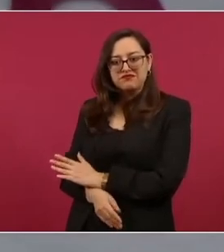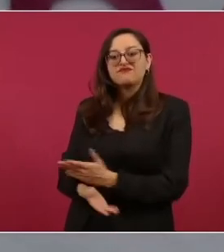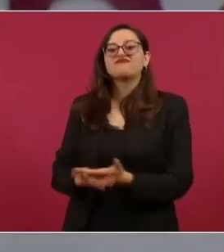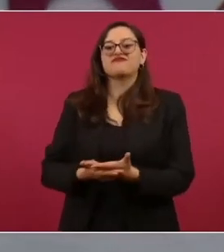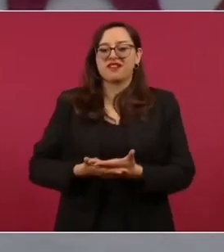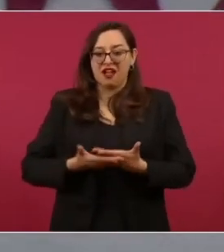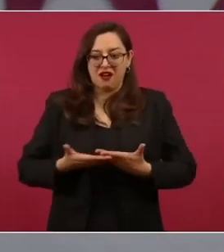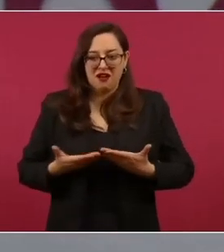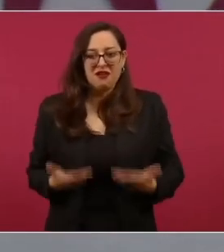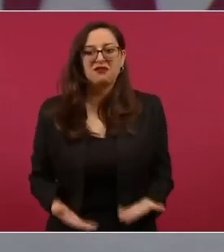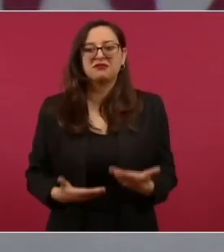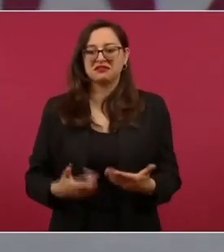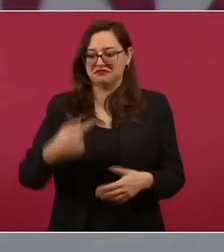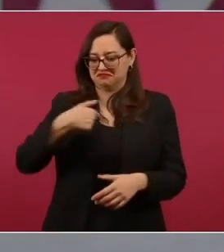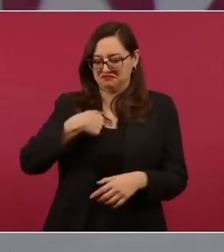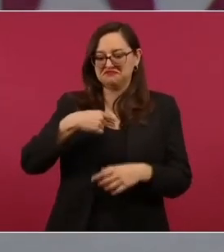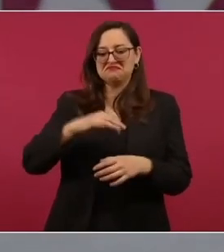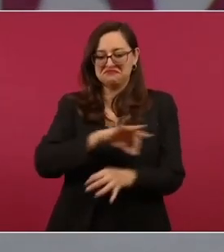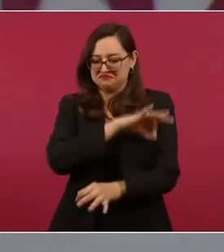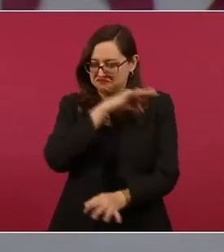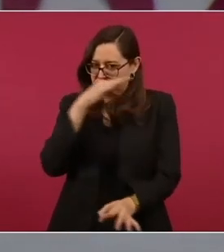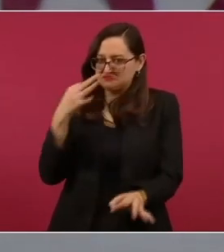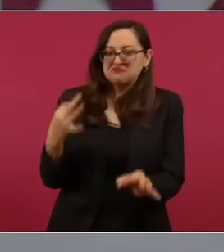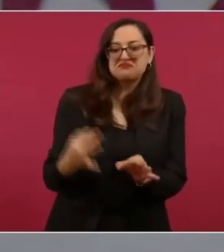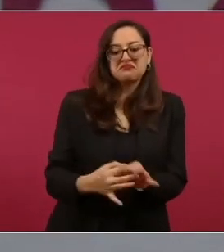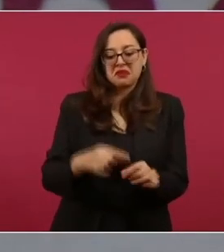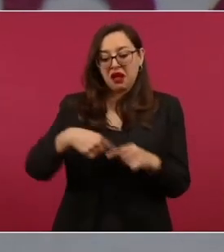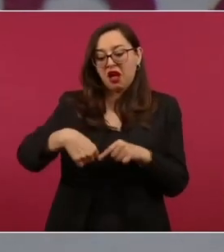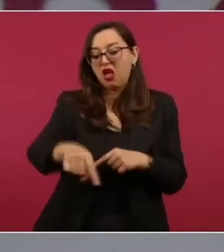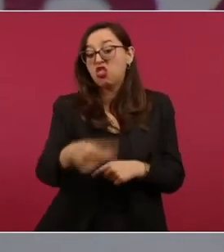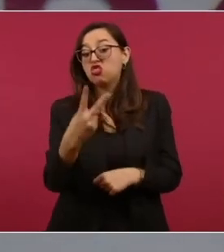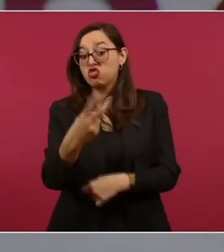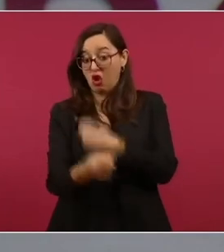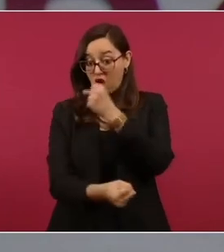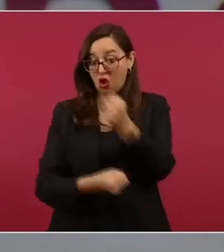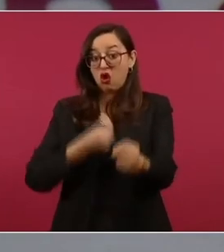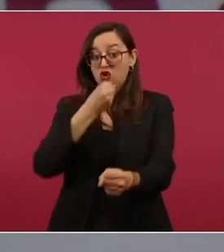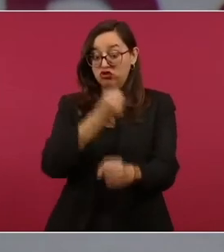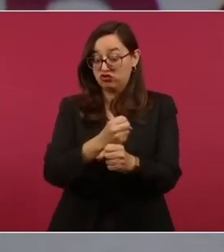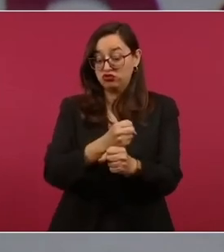Vamos a dejar, al término de este